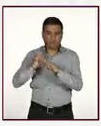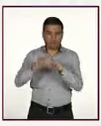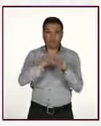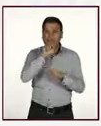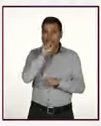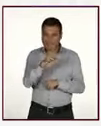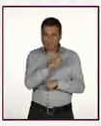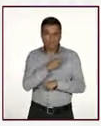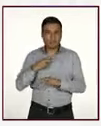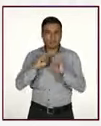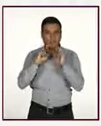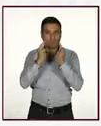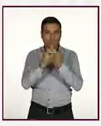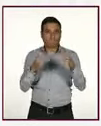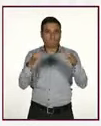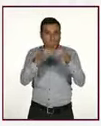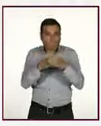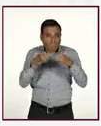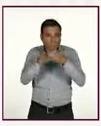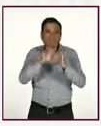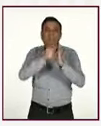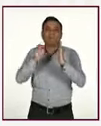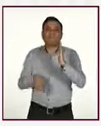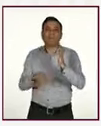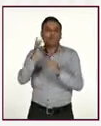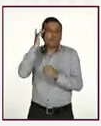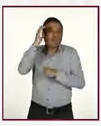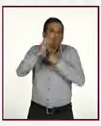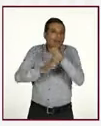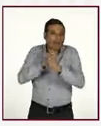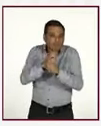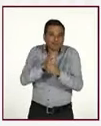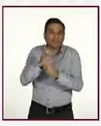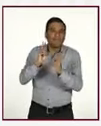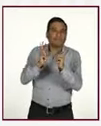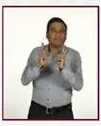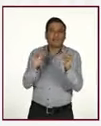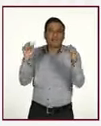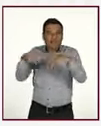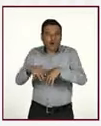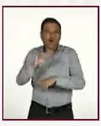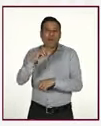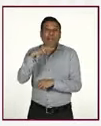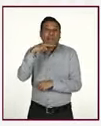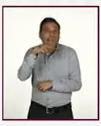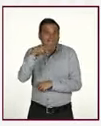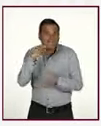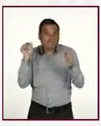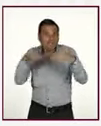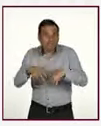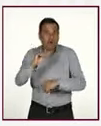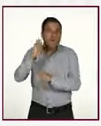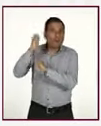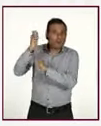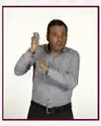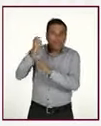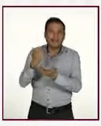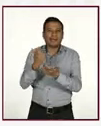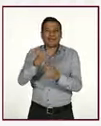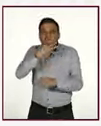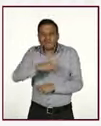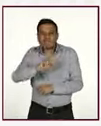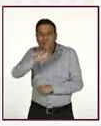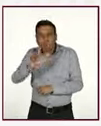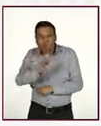reuniones diversas, que puede ser el cumpleaños de un vecino, que puede ser la Navidad, las posadas, la fiesta del pueblo,